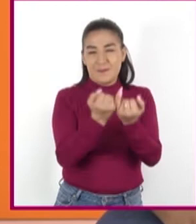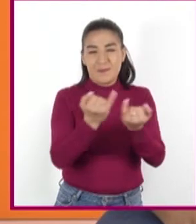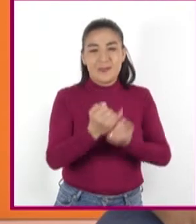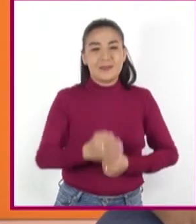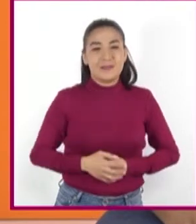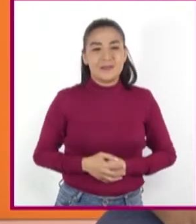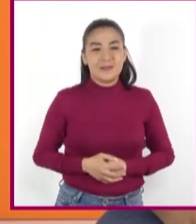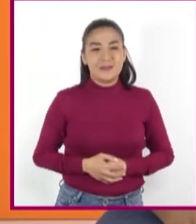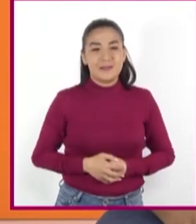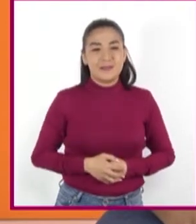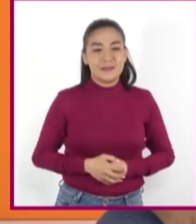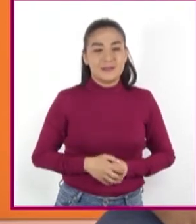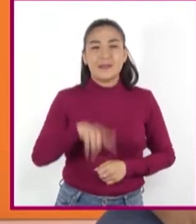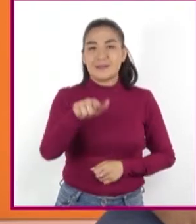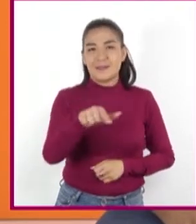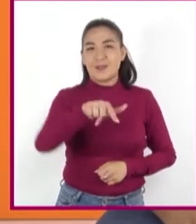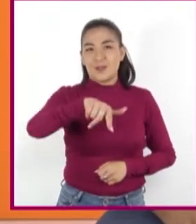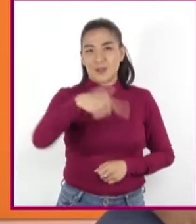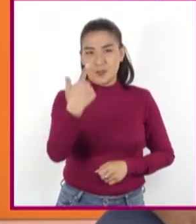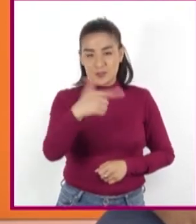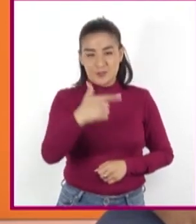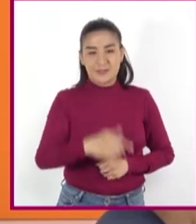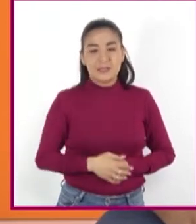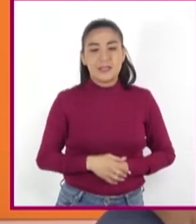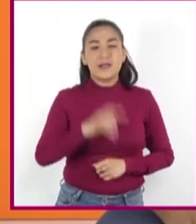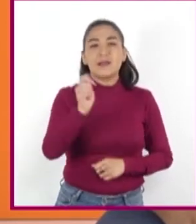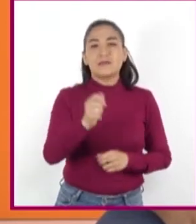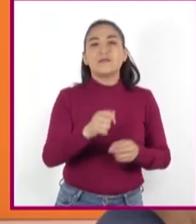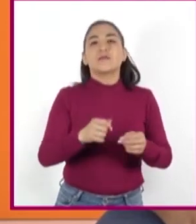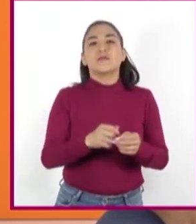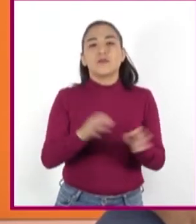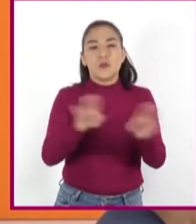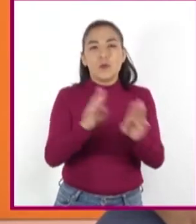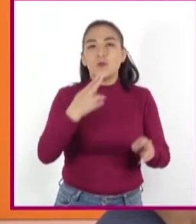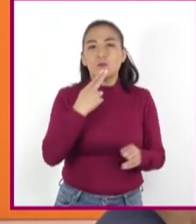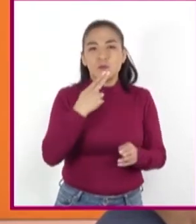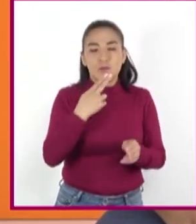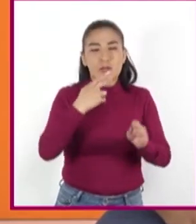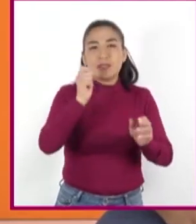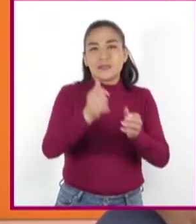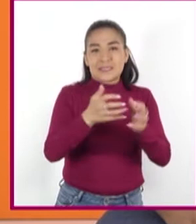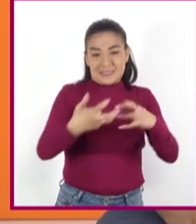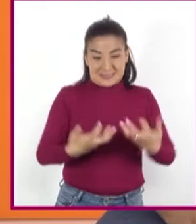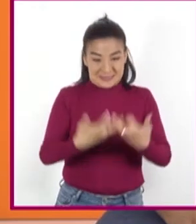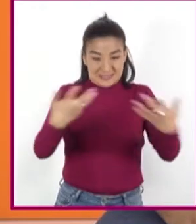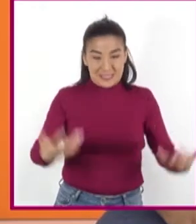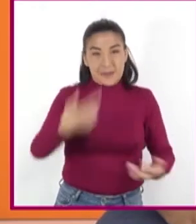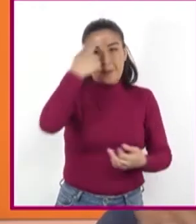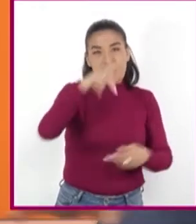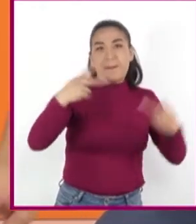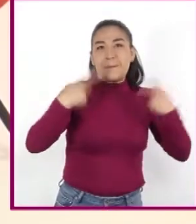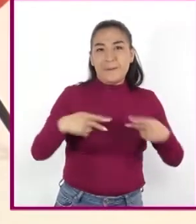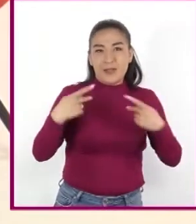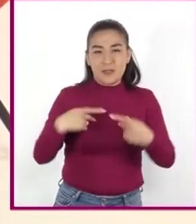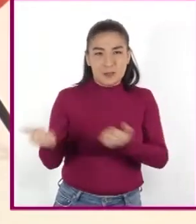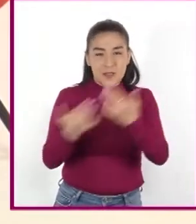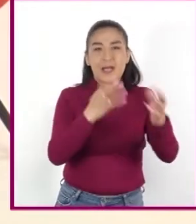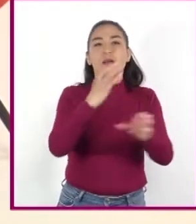Es el objeto número 12. Medio de transporte terrestre usado para transportar personas y mercancías.